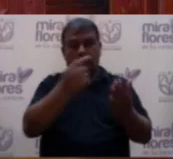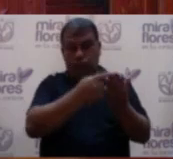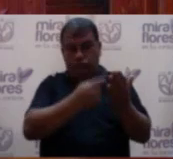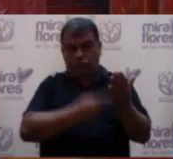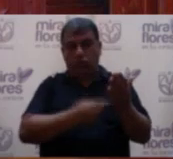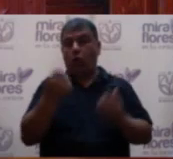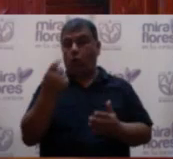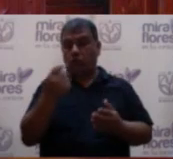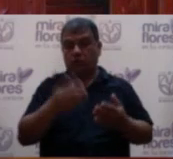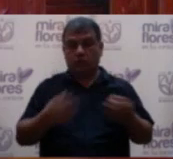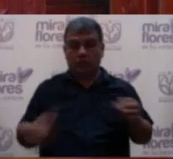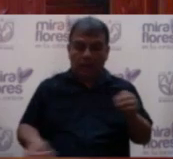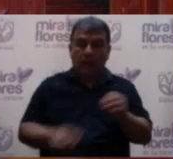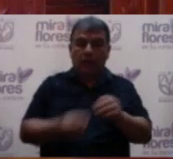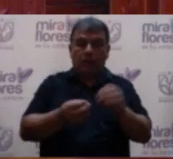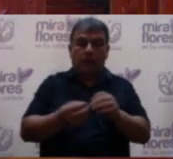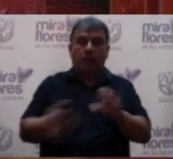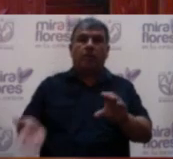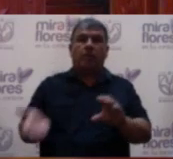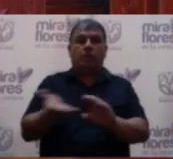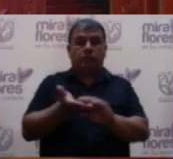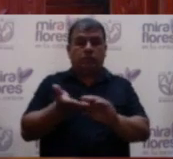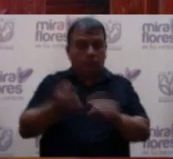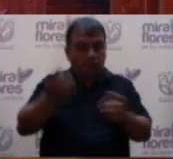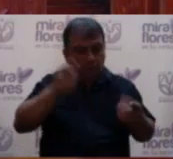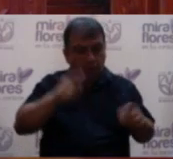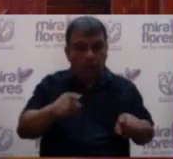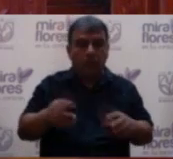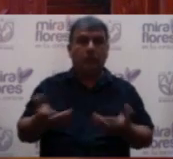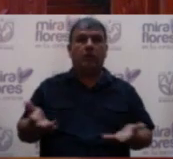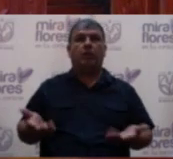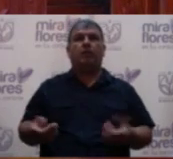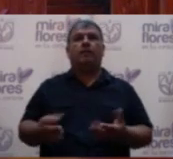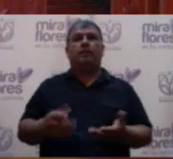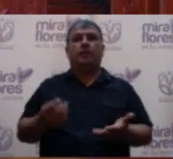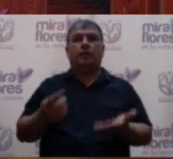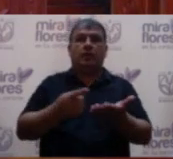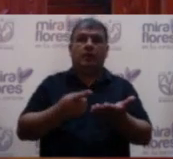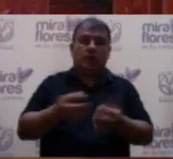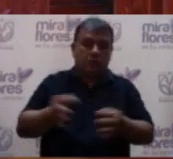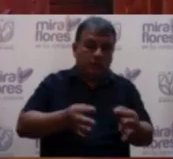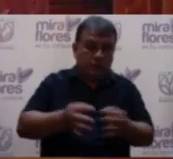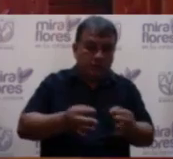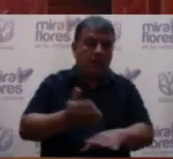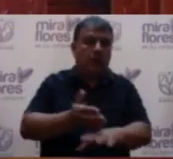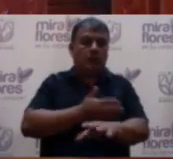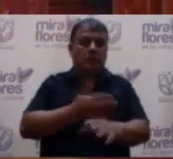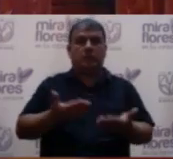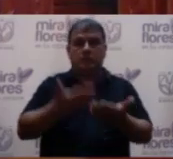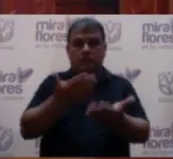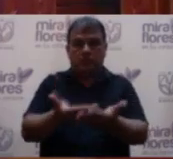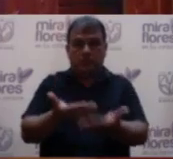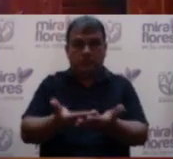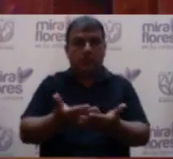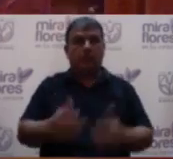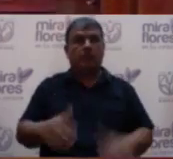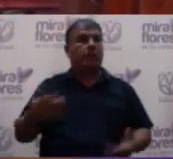y que en anexo forma parte integrante del presente acuerdo, acorde a las consideraciones expuestas. Al debate.